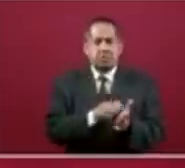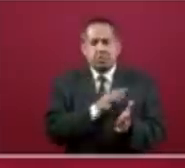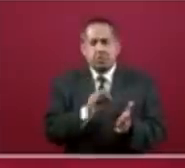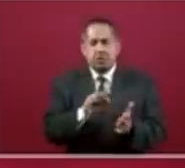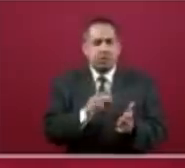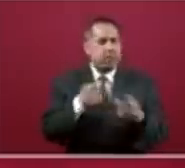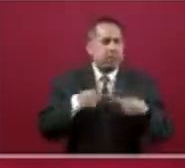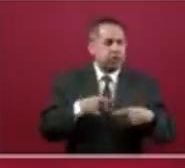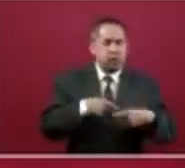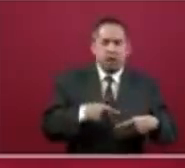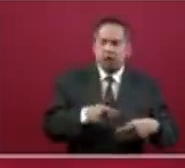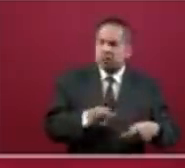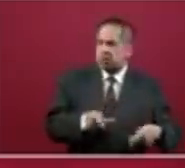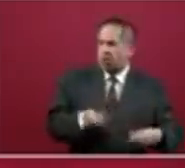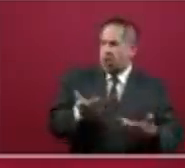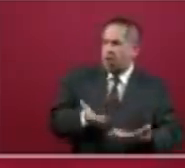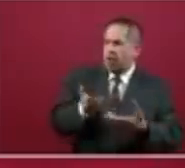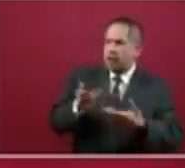proveedores